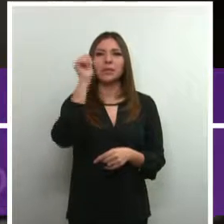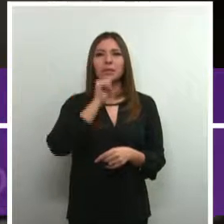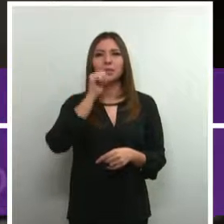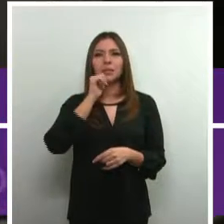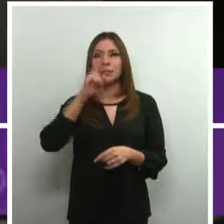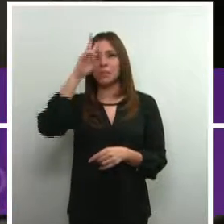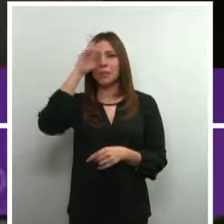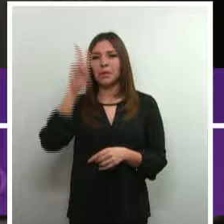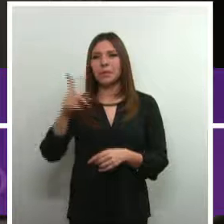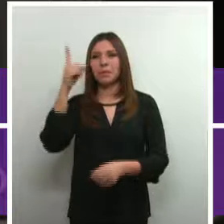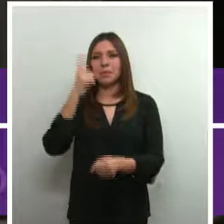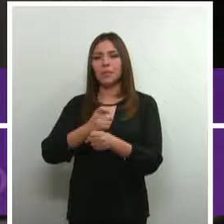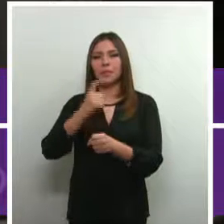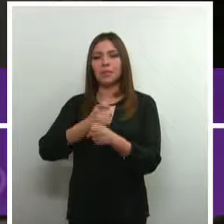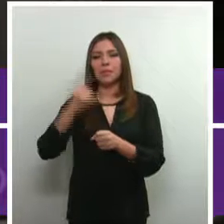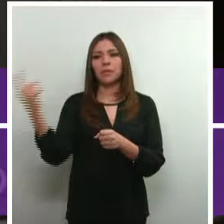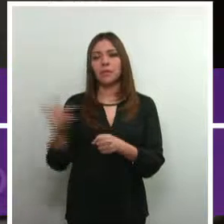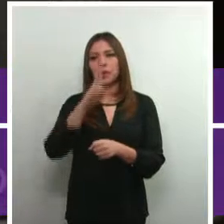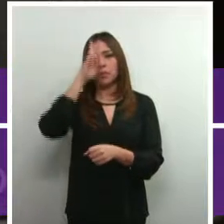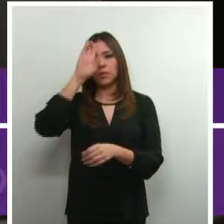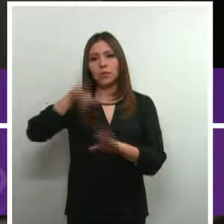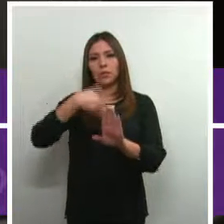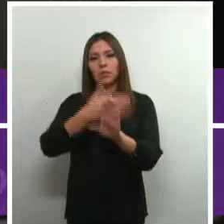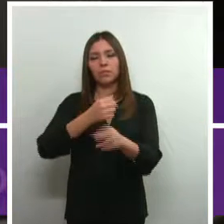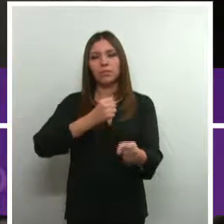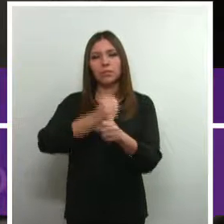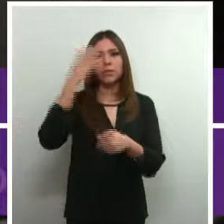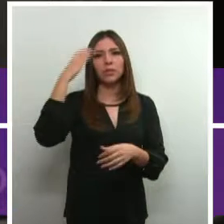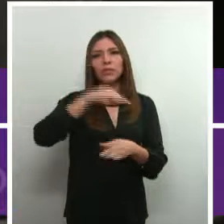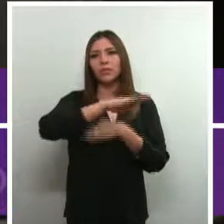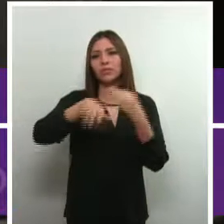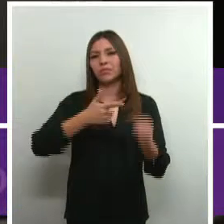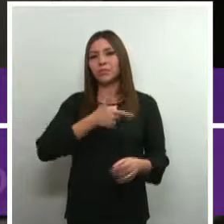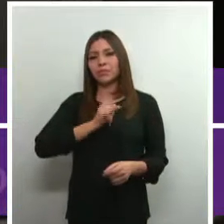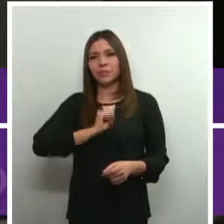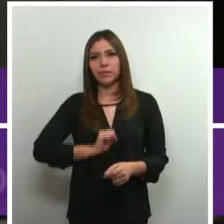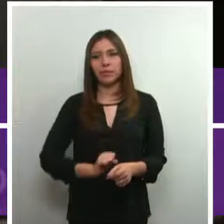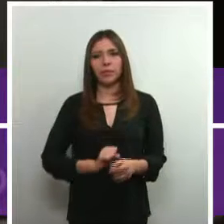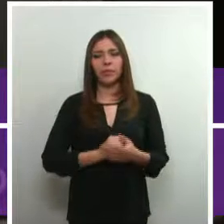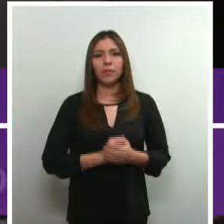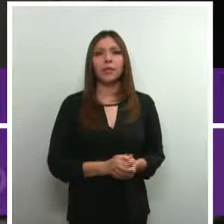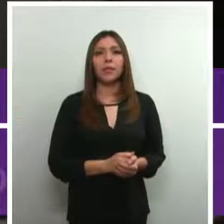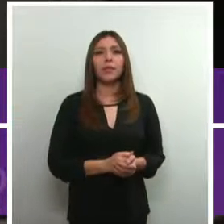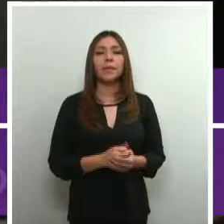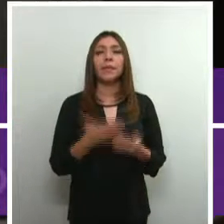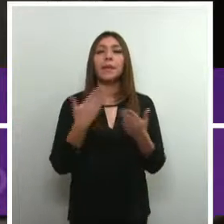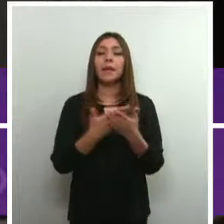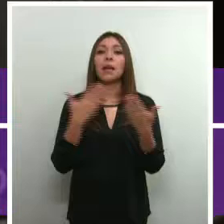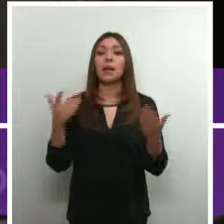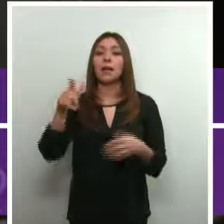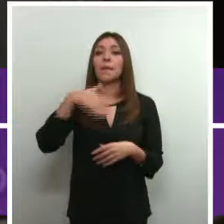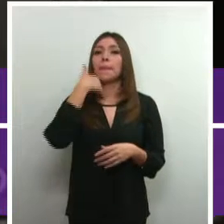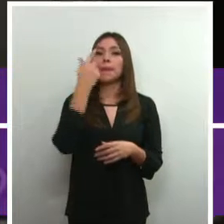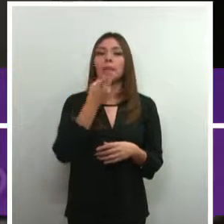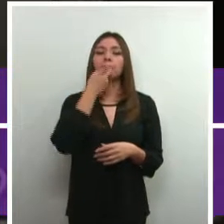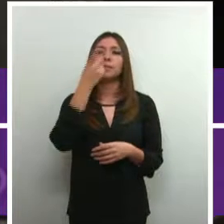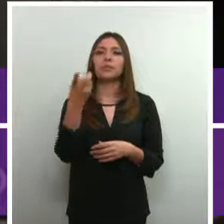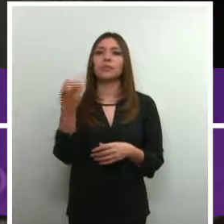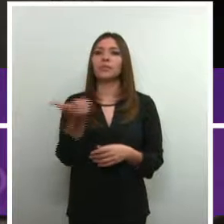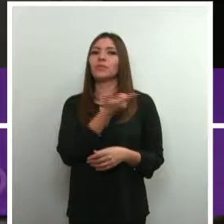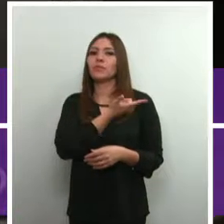de la violencia que todos repudiamos. Hoy quiero referirme a esta reprobable